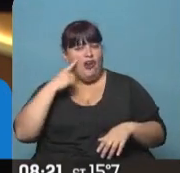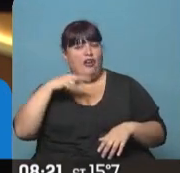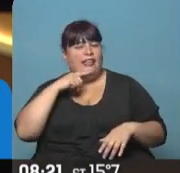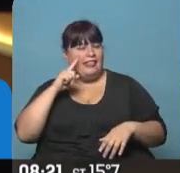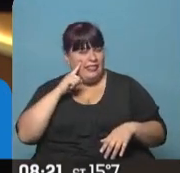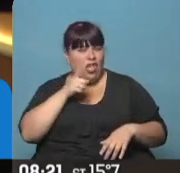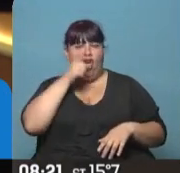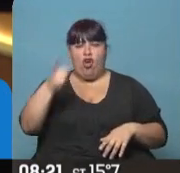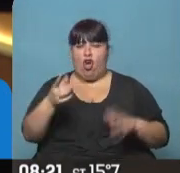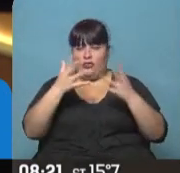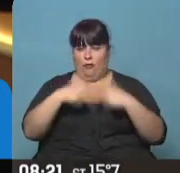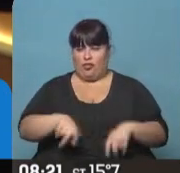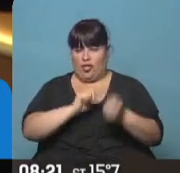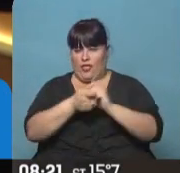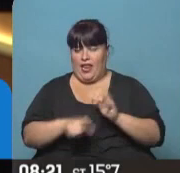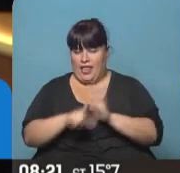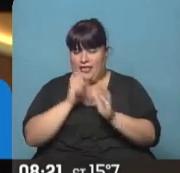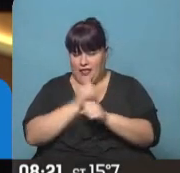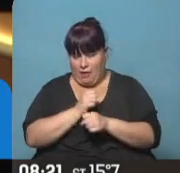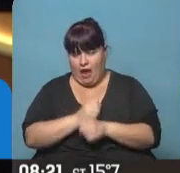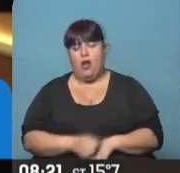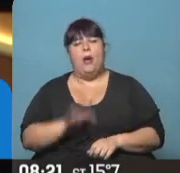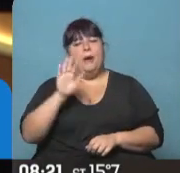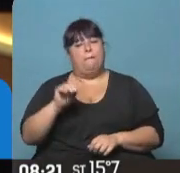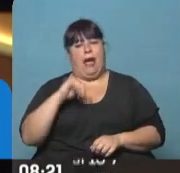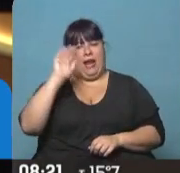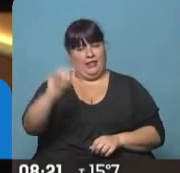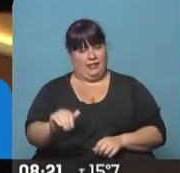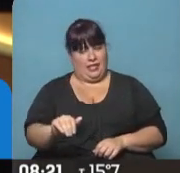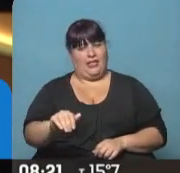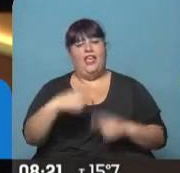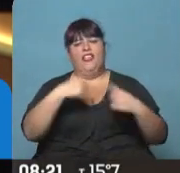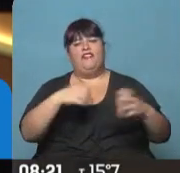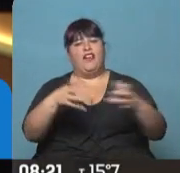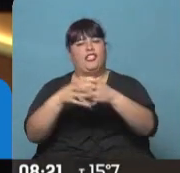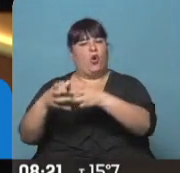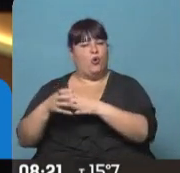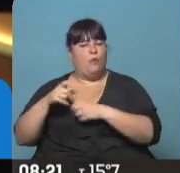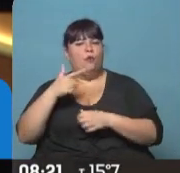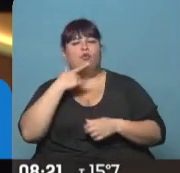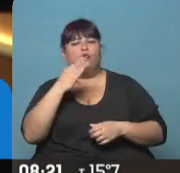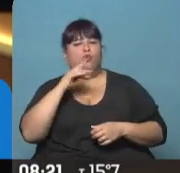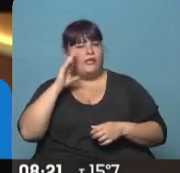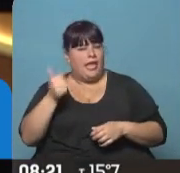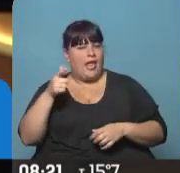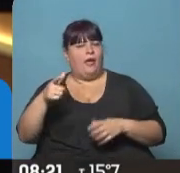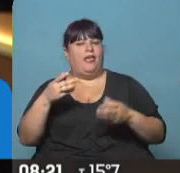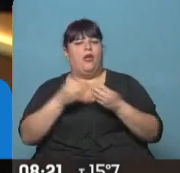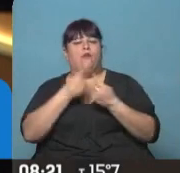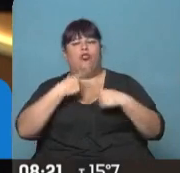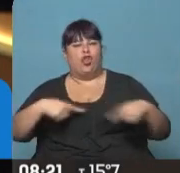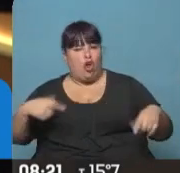INTI contra este proyecto de reforma laboral. El día martes próximo, distintas seccionales del SUTEBA, conducidas por la